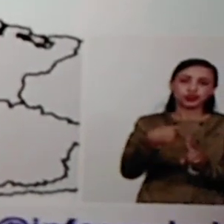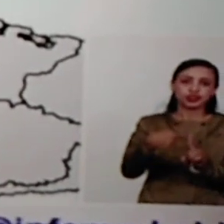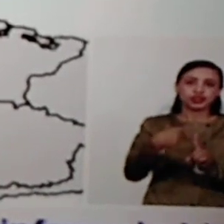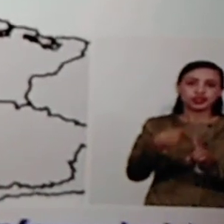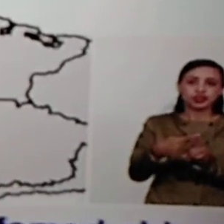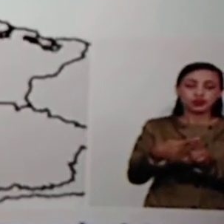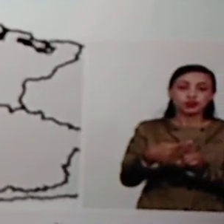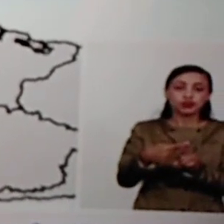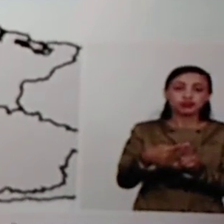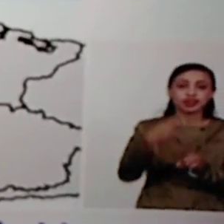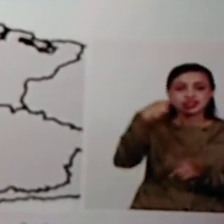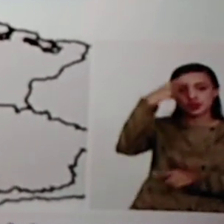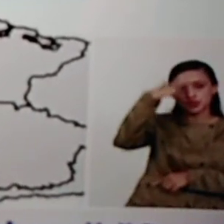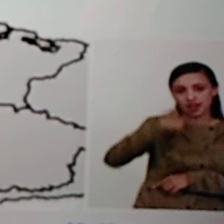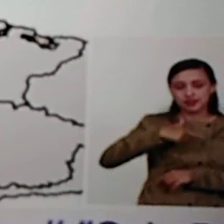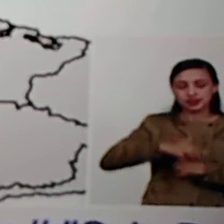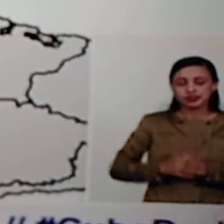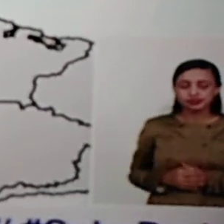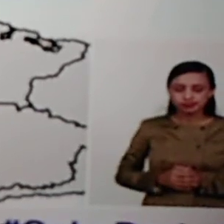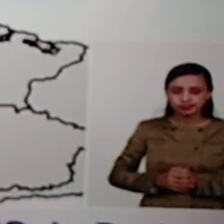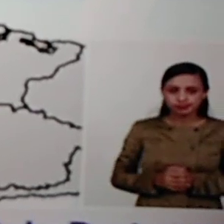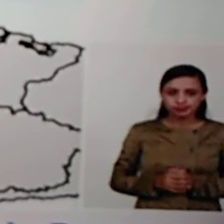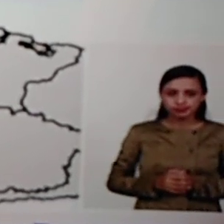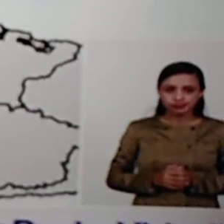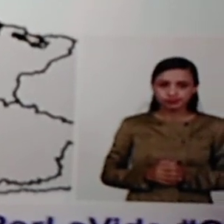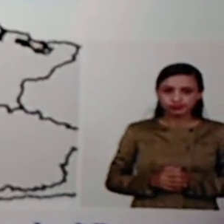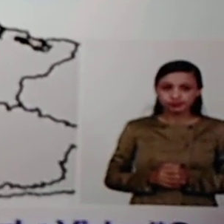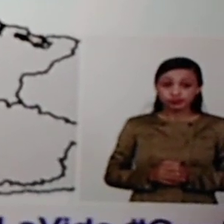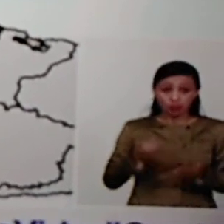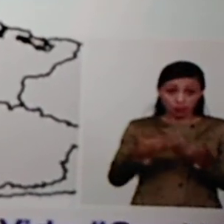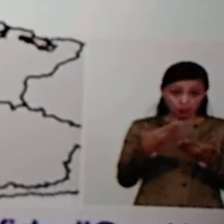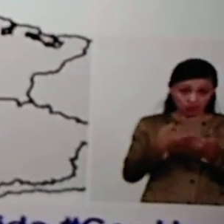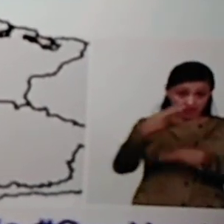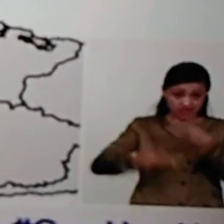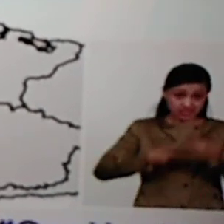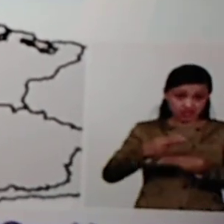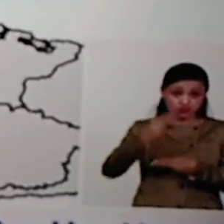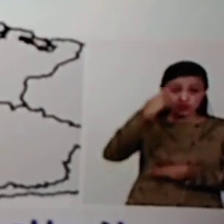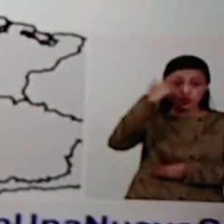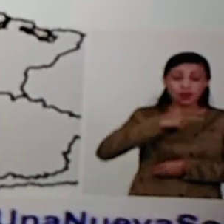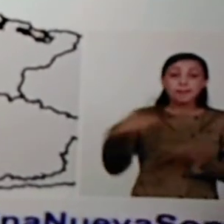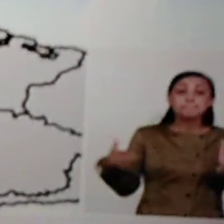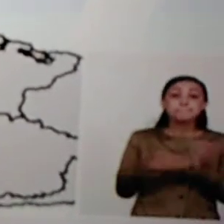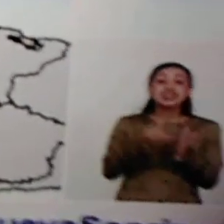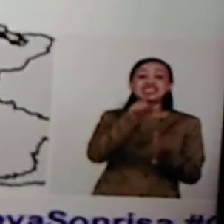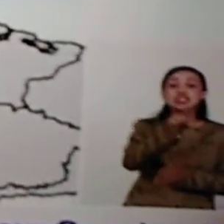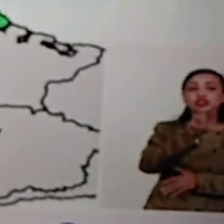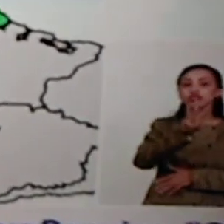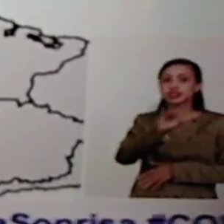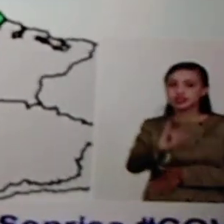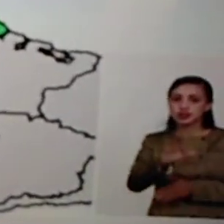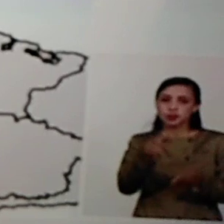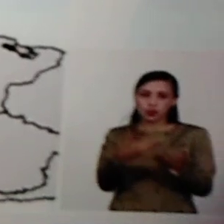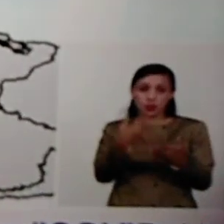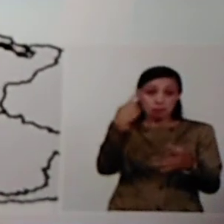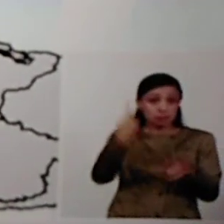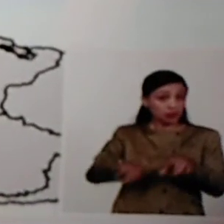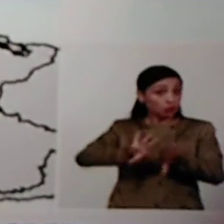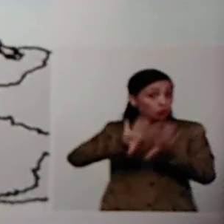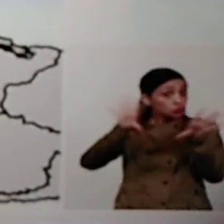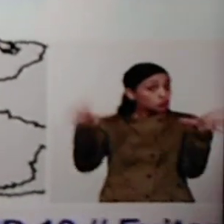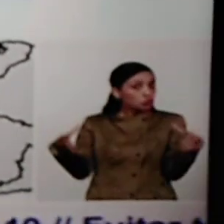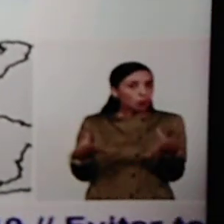de COVID-19. Ciego de Ávila procesó 1.136 muestras y no